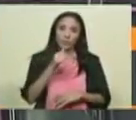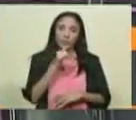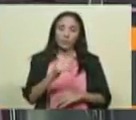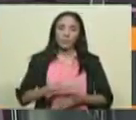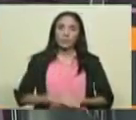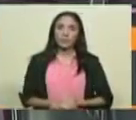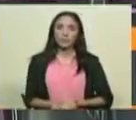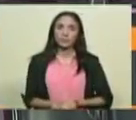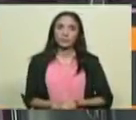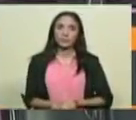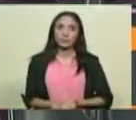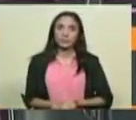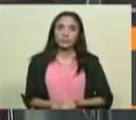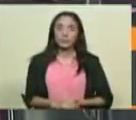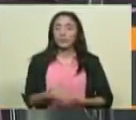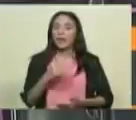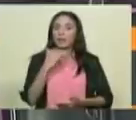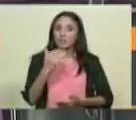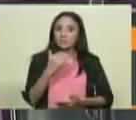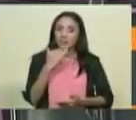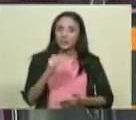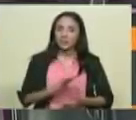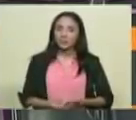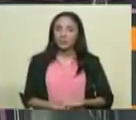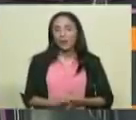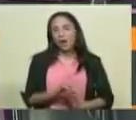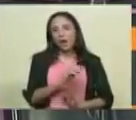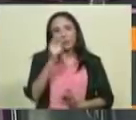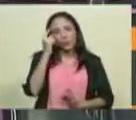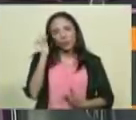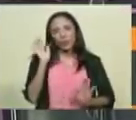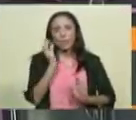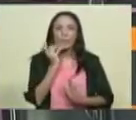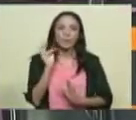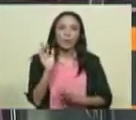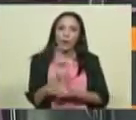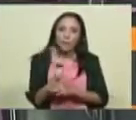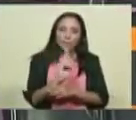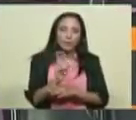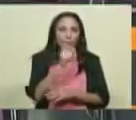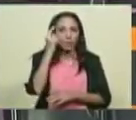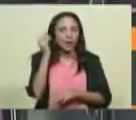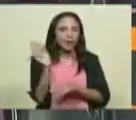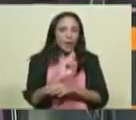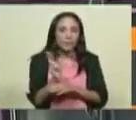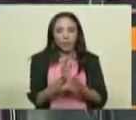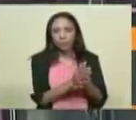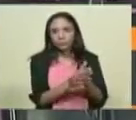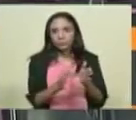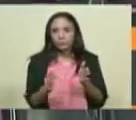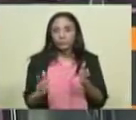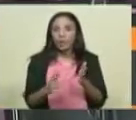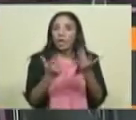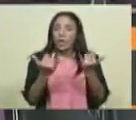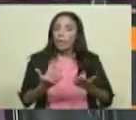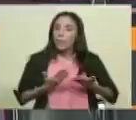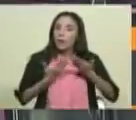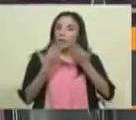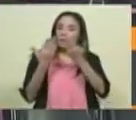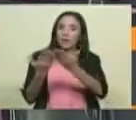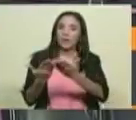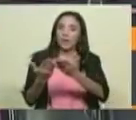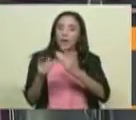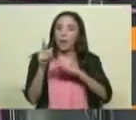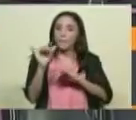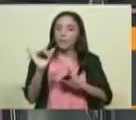que nosotros muy pronto, cuando digo muy pronto, en los próximos días también, estaremos entregándole a usted formalmente